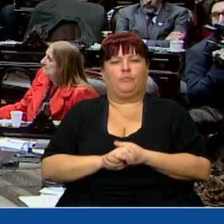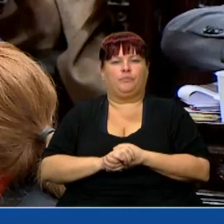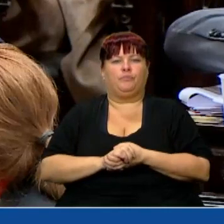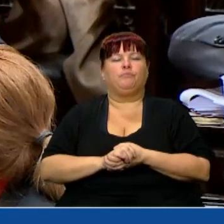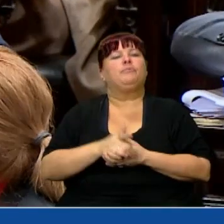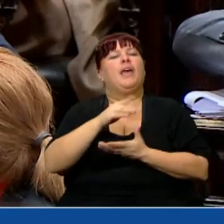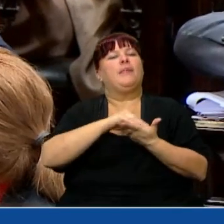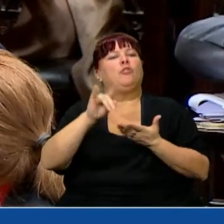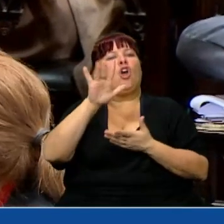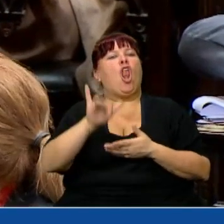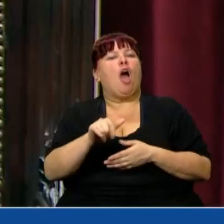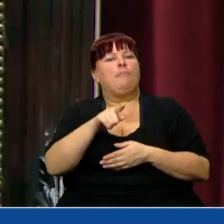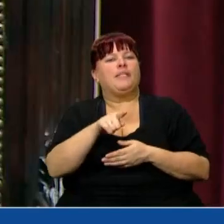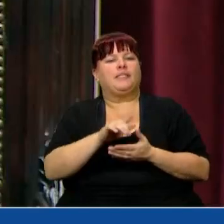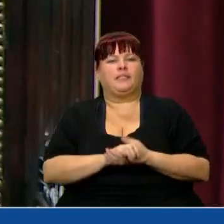Sí, diputado López.